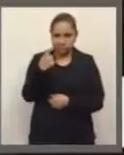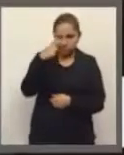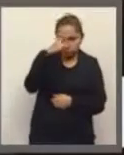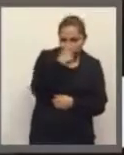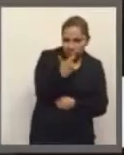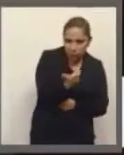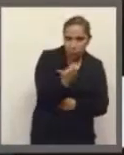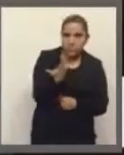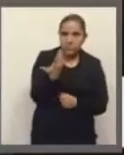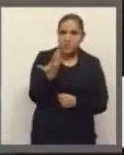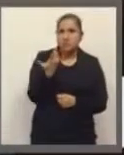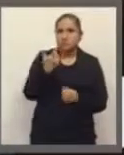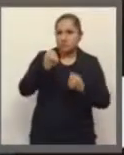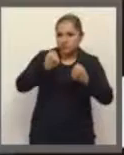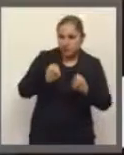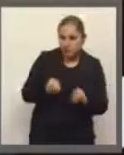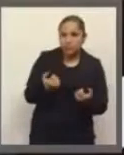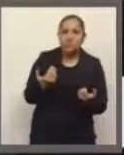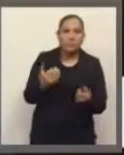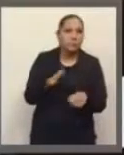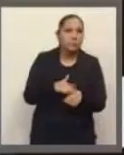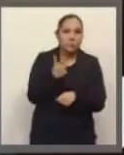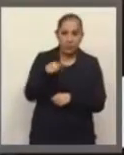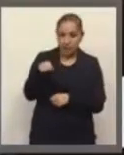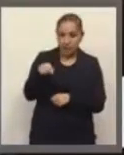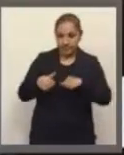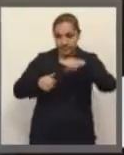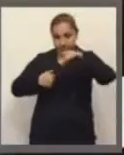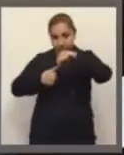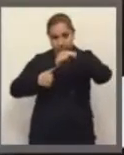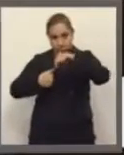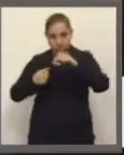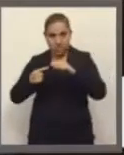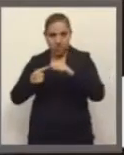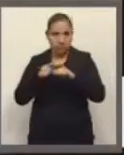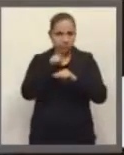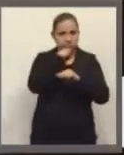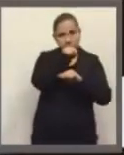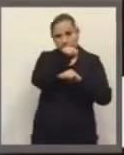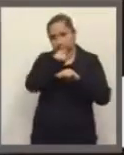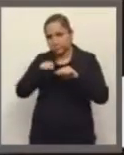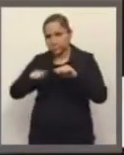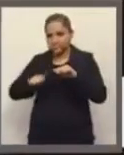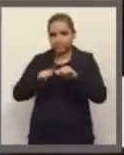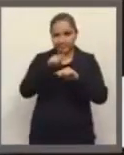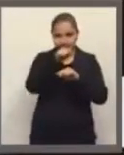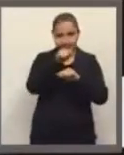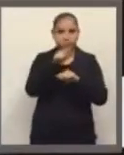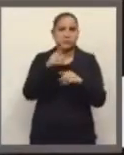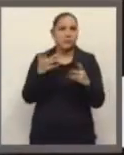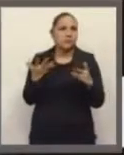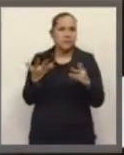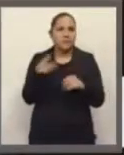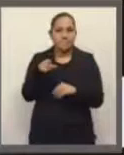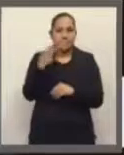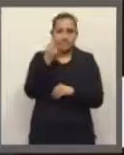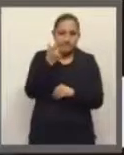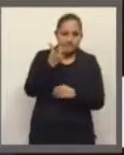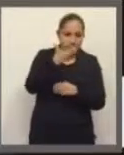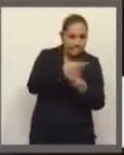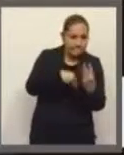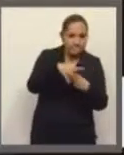por los flujos migratorios provenientes de Centroamérica, a fin de propiciar las condiciones que